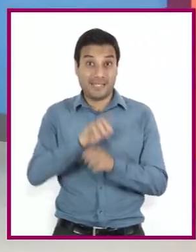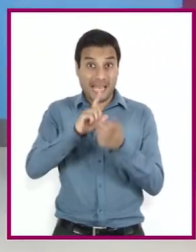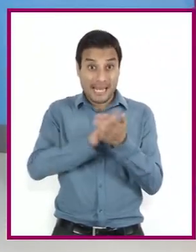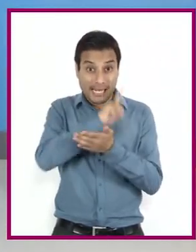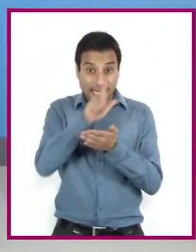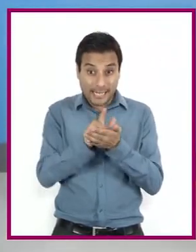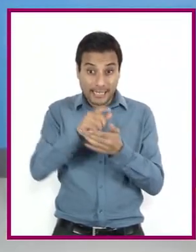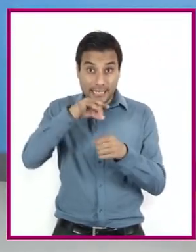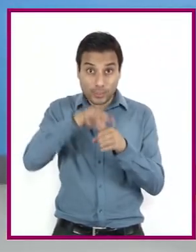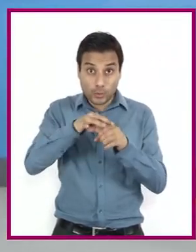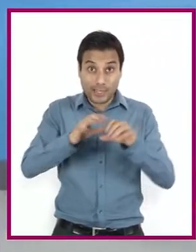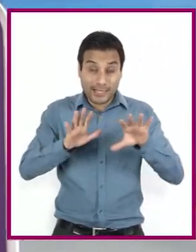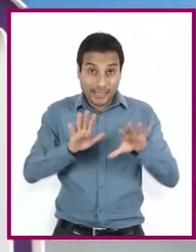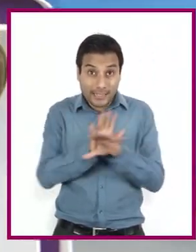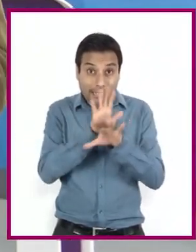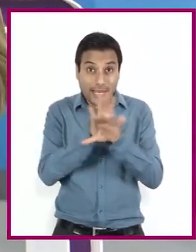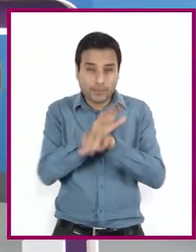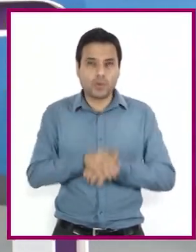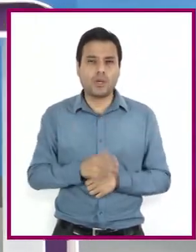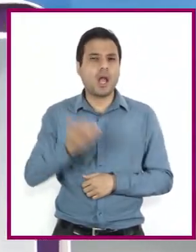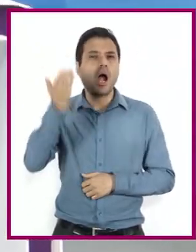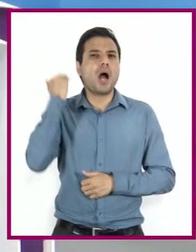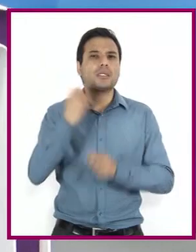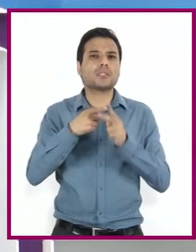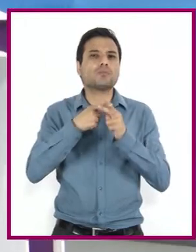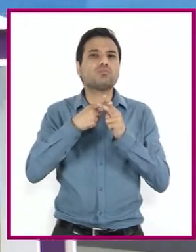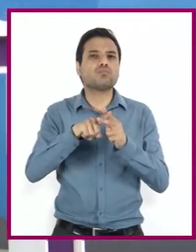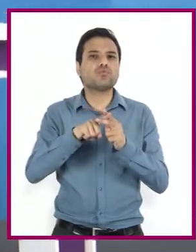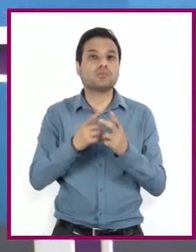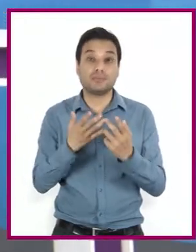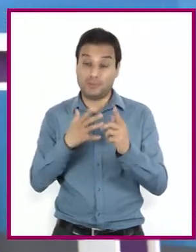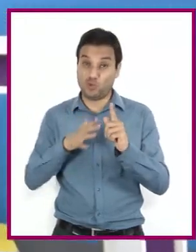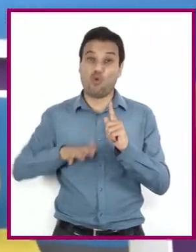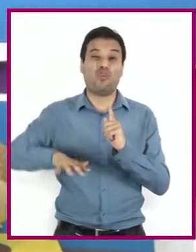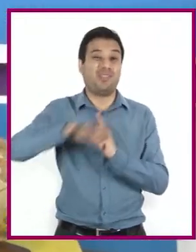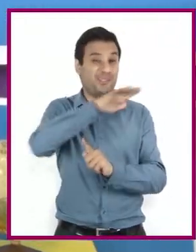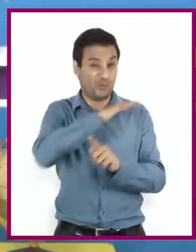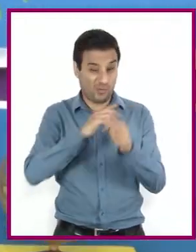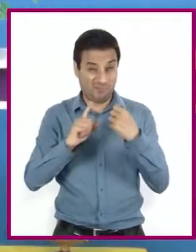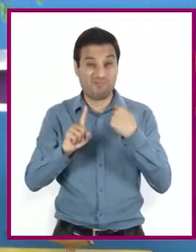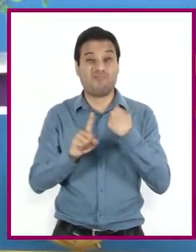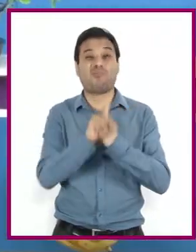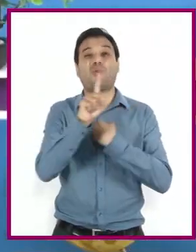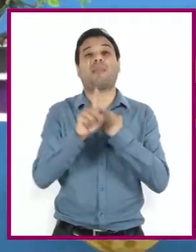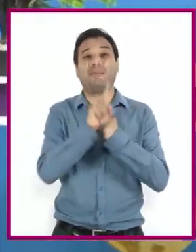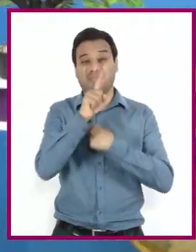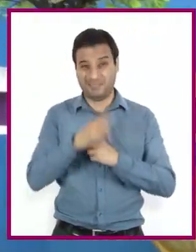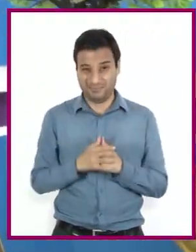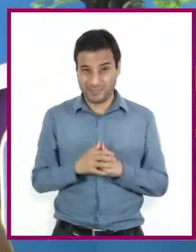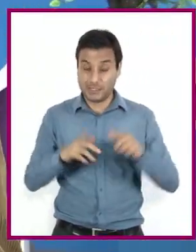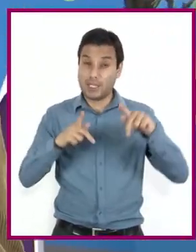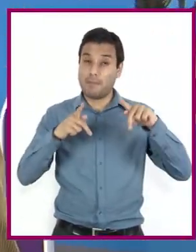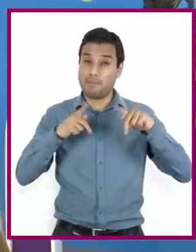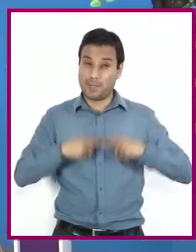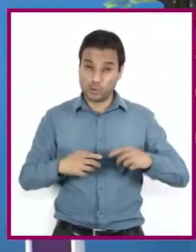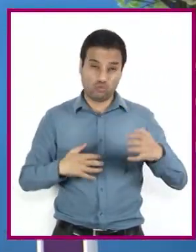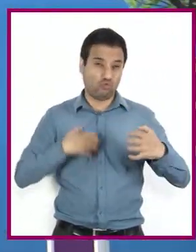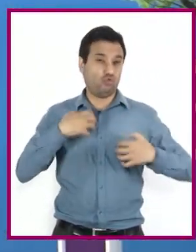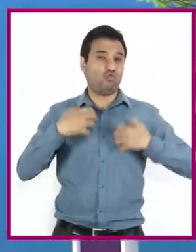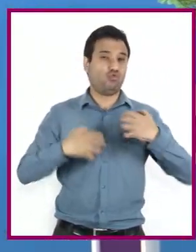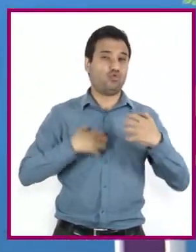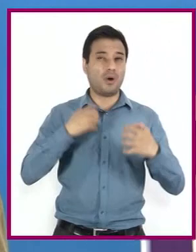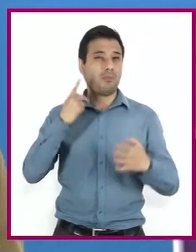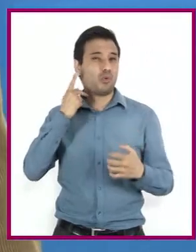reformas electorales tienen sus orígenes en contextos difíciles, tanto en el ámbito social como en el político